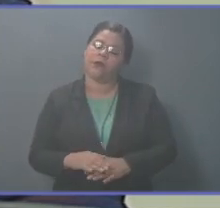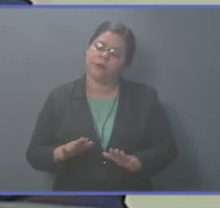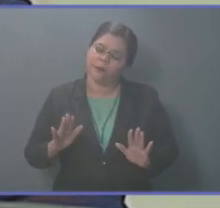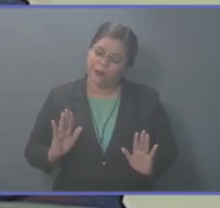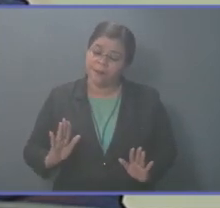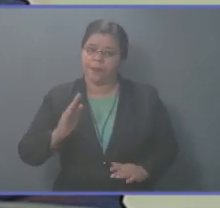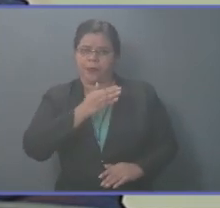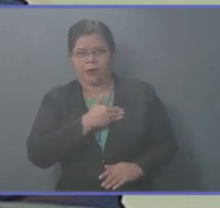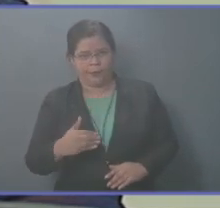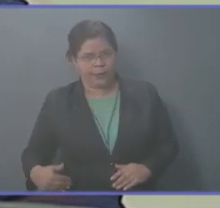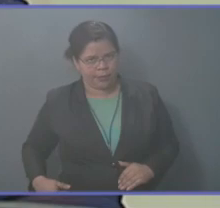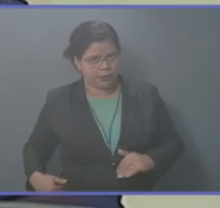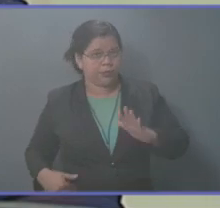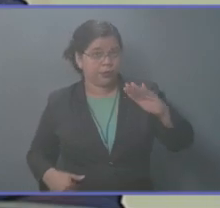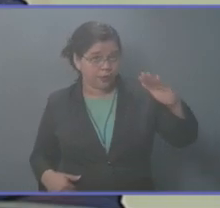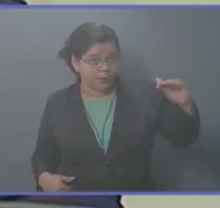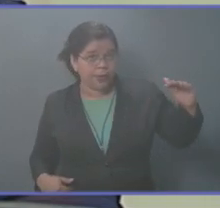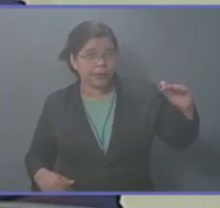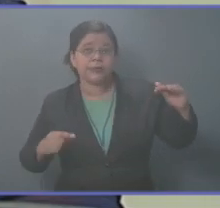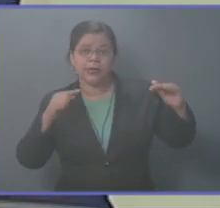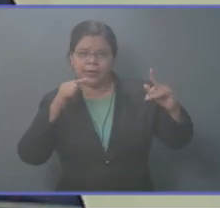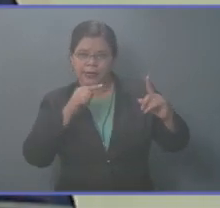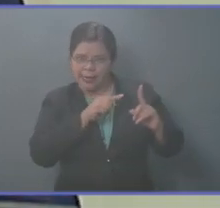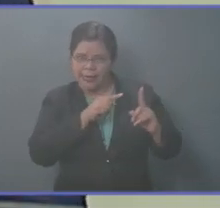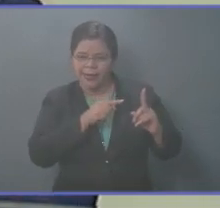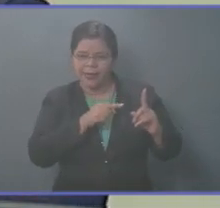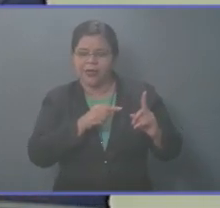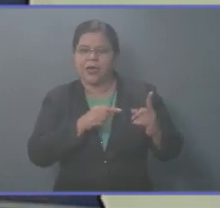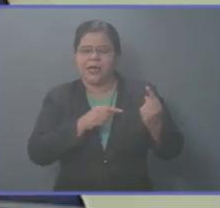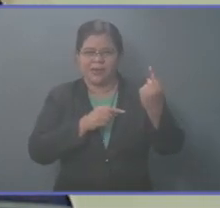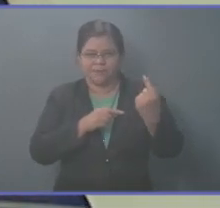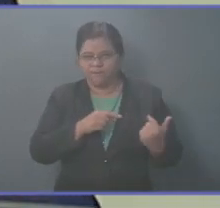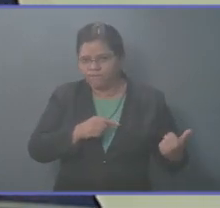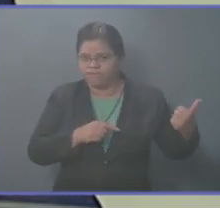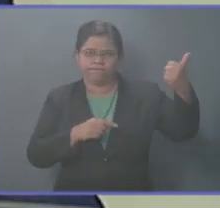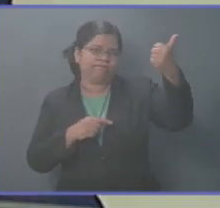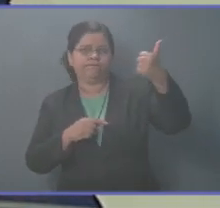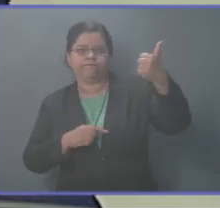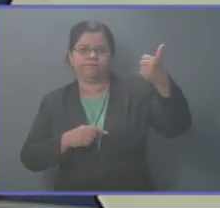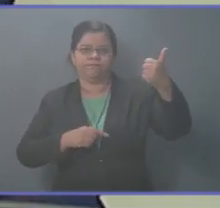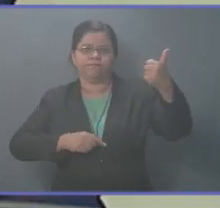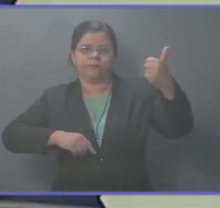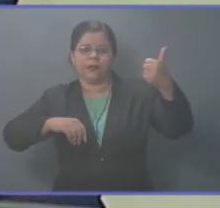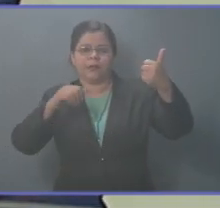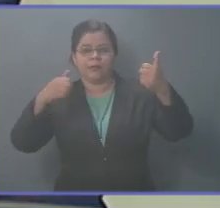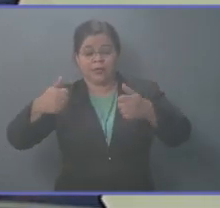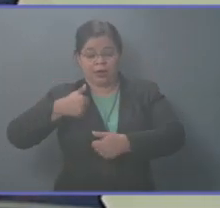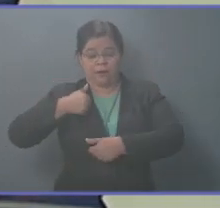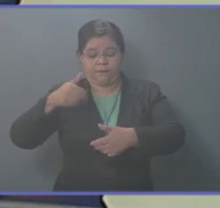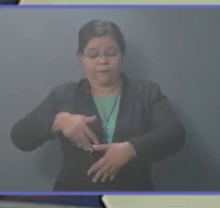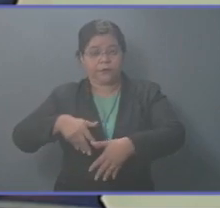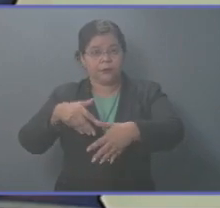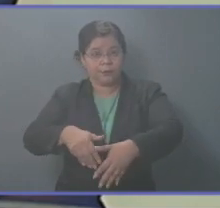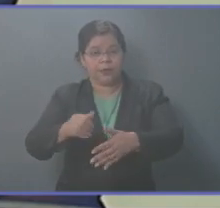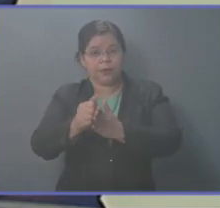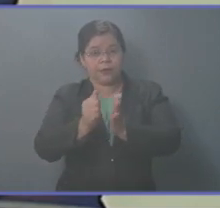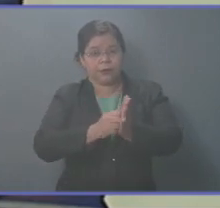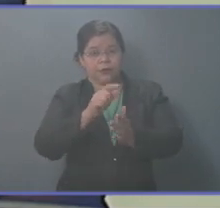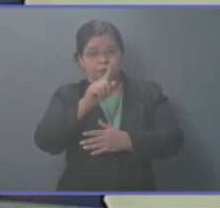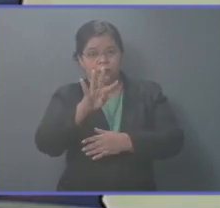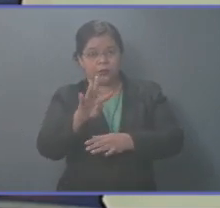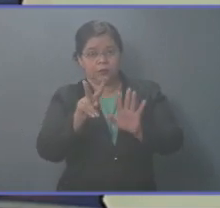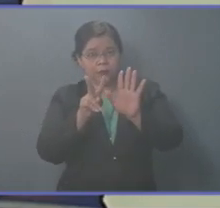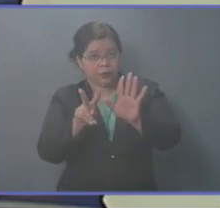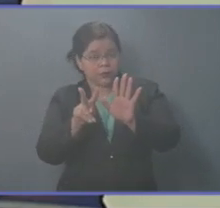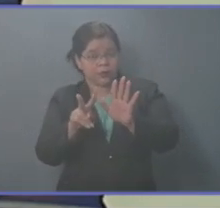de la República es el comandante general de la Fuerza Armada, artículo 157 de nuestra Constitución,